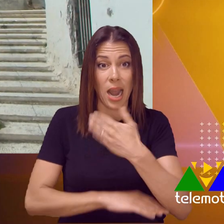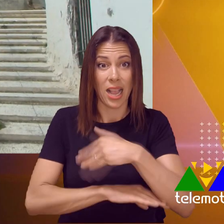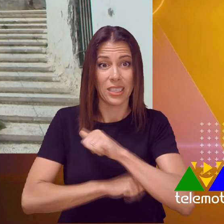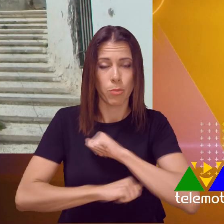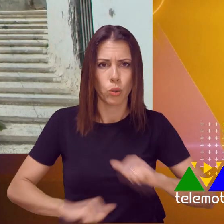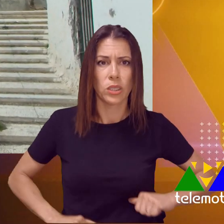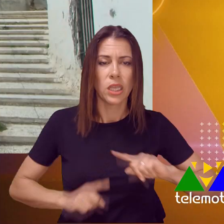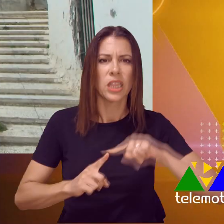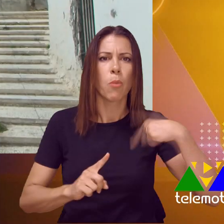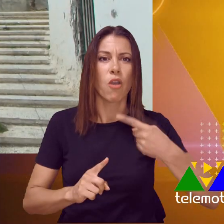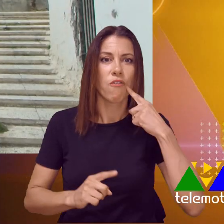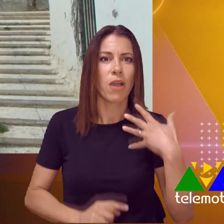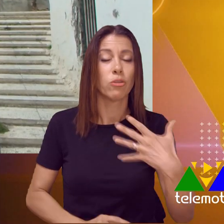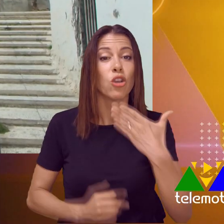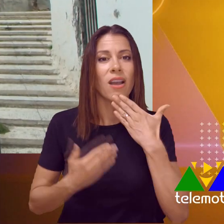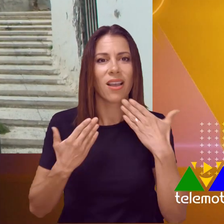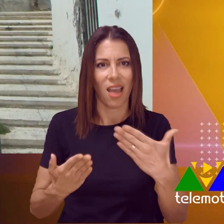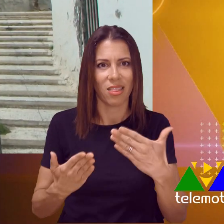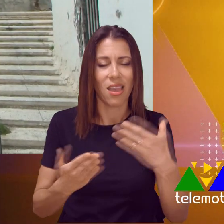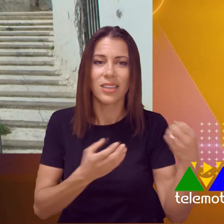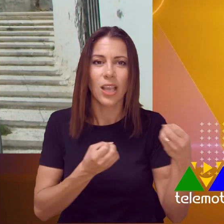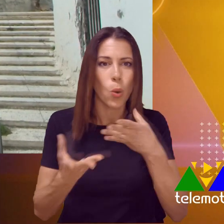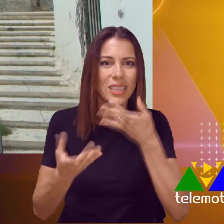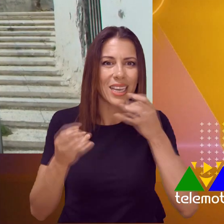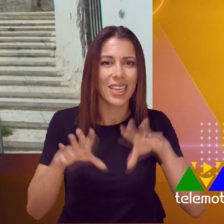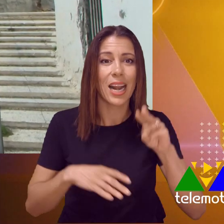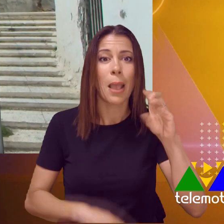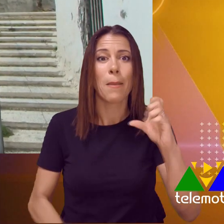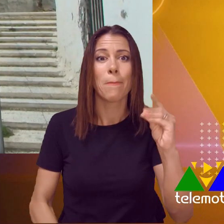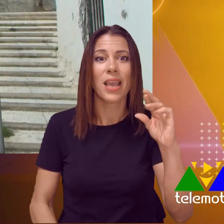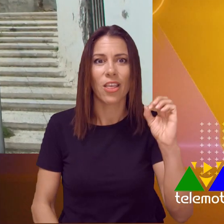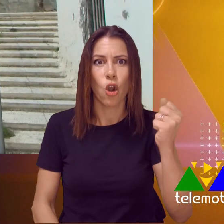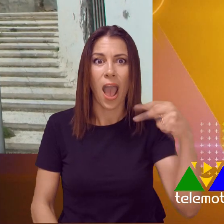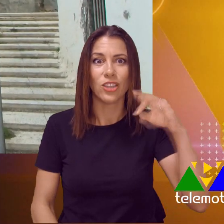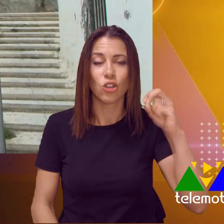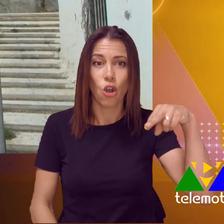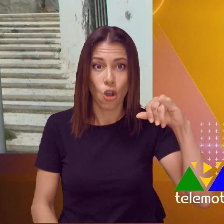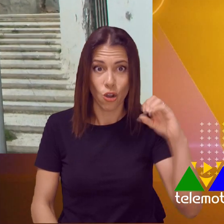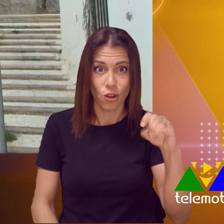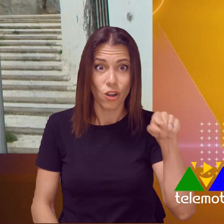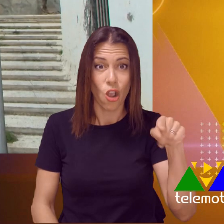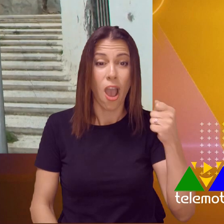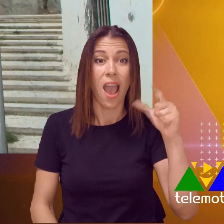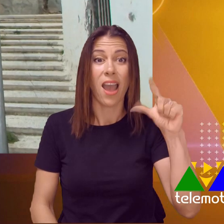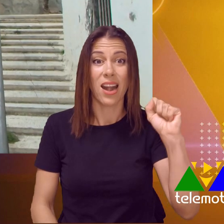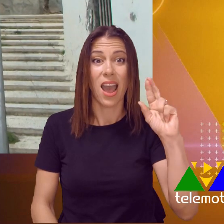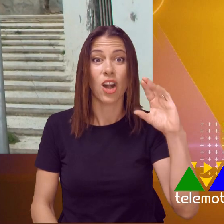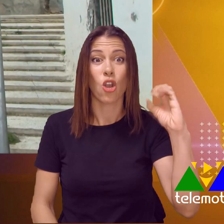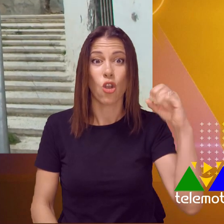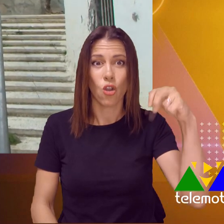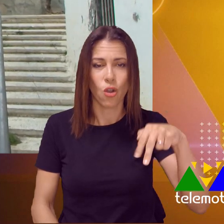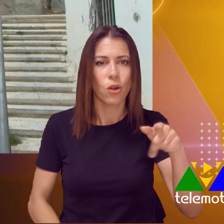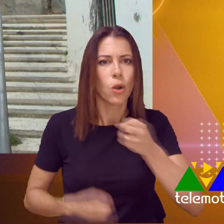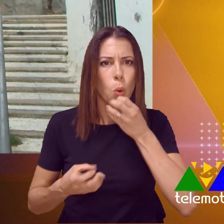muy famoso gracias al relato de Pedro Antonio Alarcón, donde describe un crimen parecido, ¿no? De su relato El clavo. ¿Pero